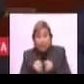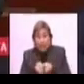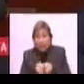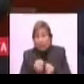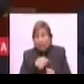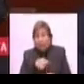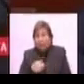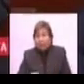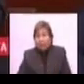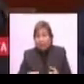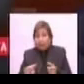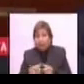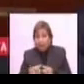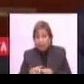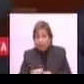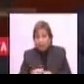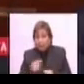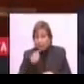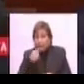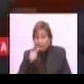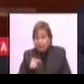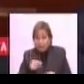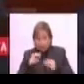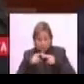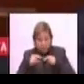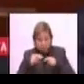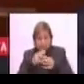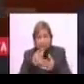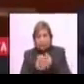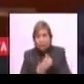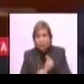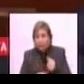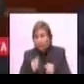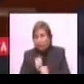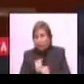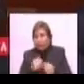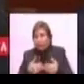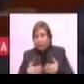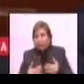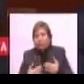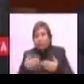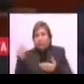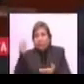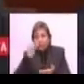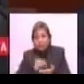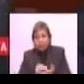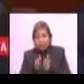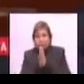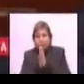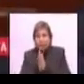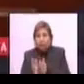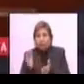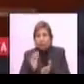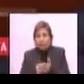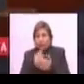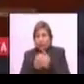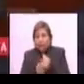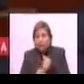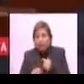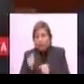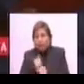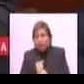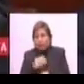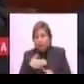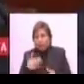la que un presidente del Consejo de Ministros, que está investido de la confianza, no puede después solicitar nuevamente un voto de confianza.